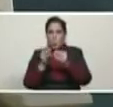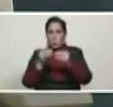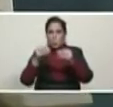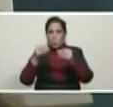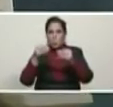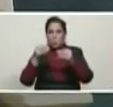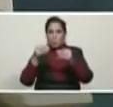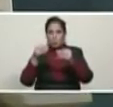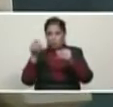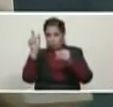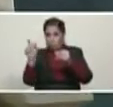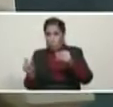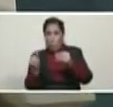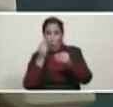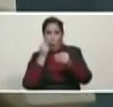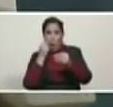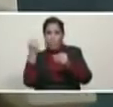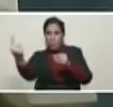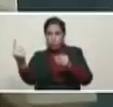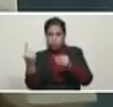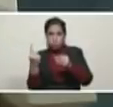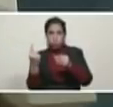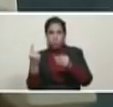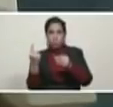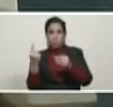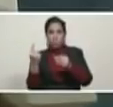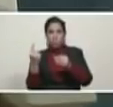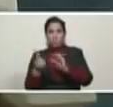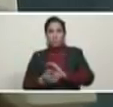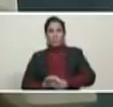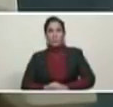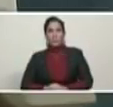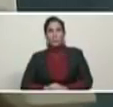Nelson Bermúdez, quien está aquí presente, nos los ha...